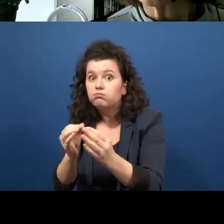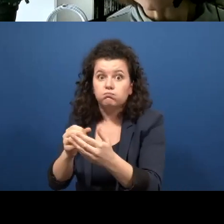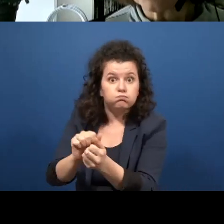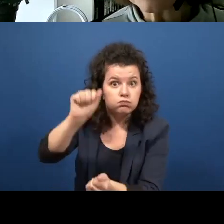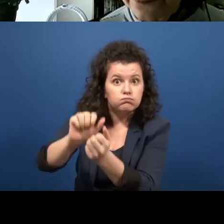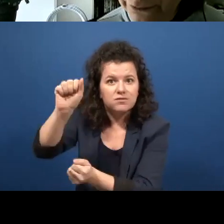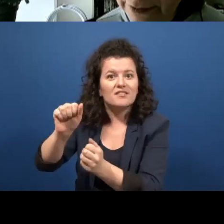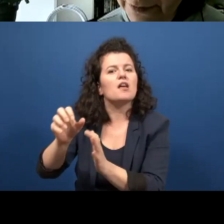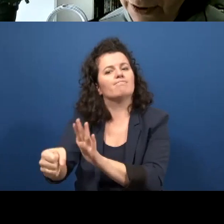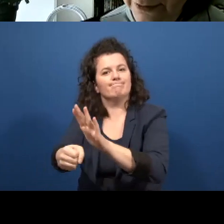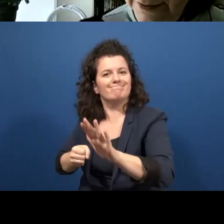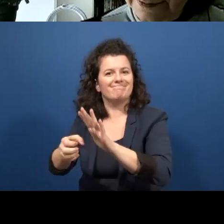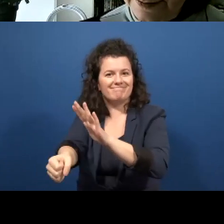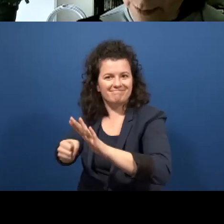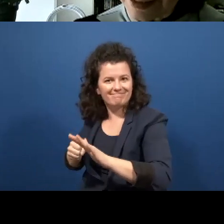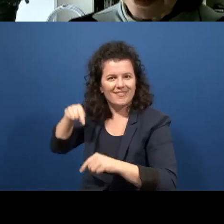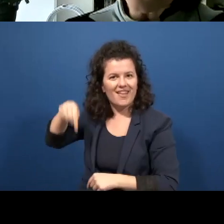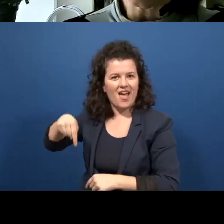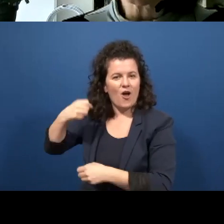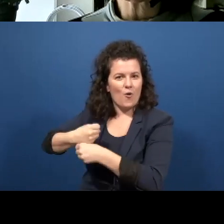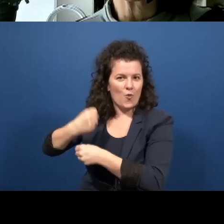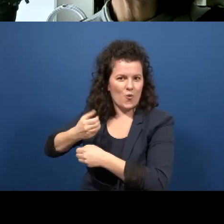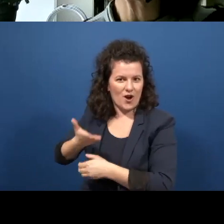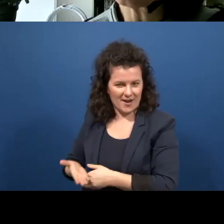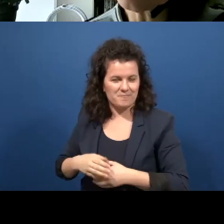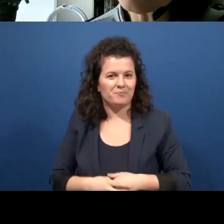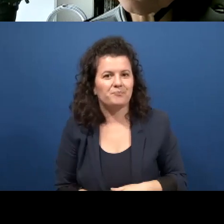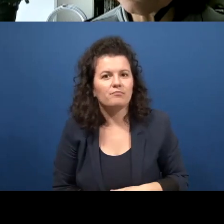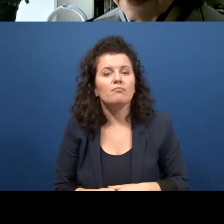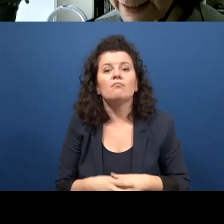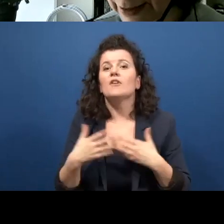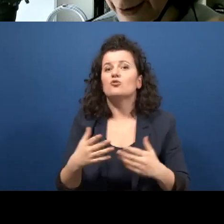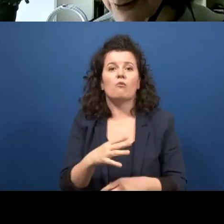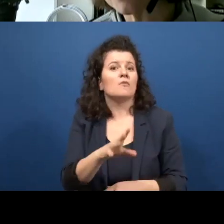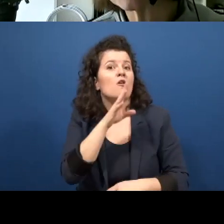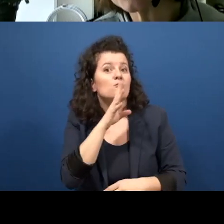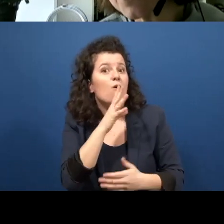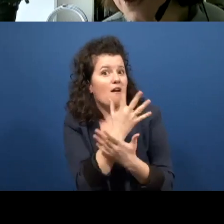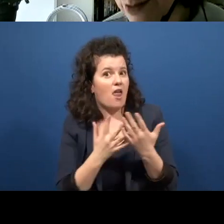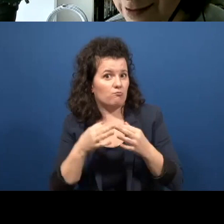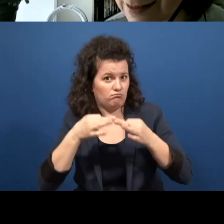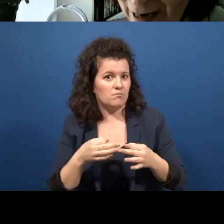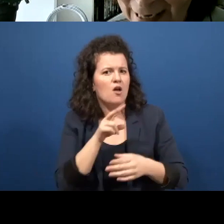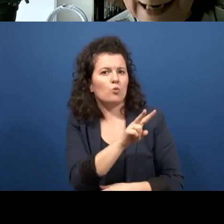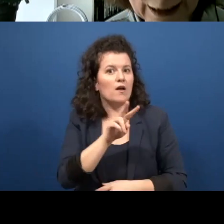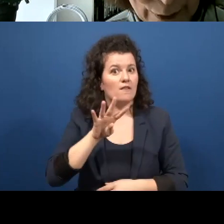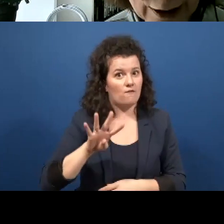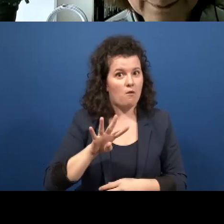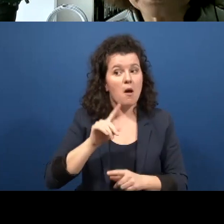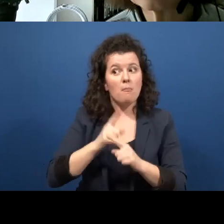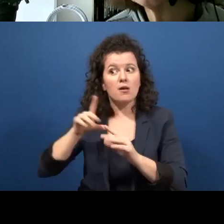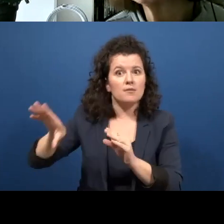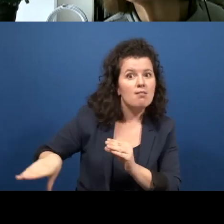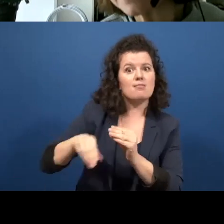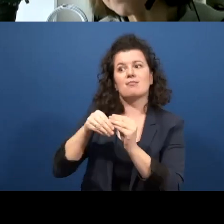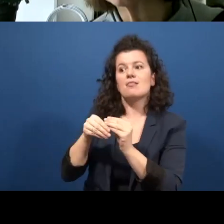par de años. De hecho, di algunas sesiones de capacitación ahí. Entonces, tenemos 24 idiomas oficiales,